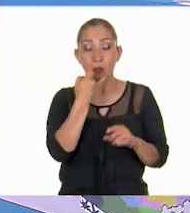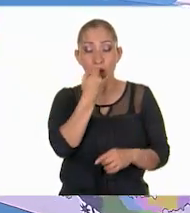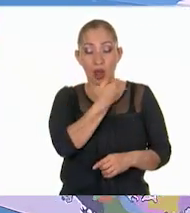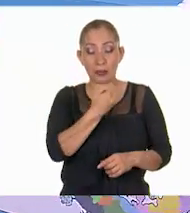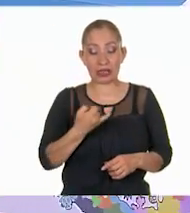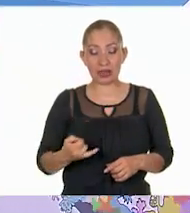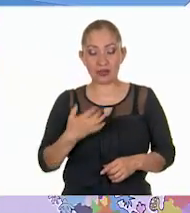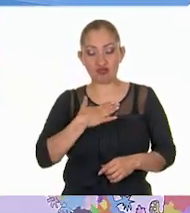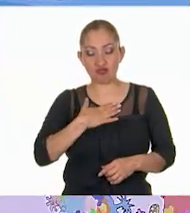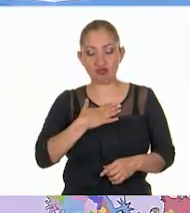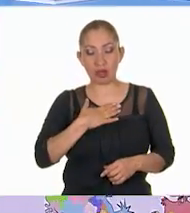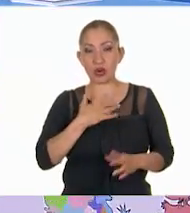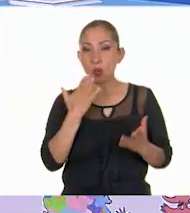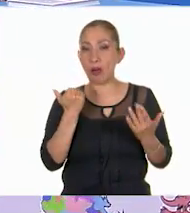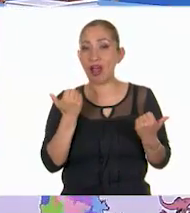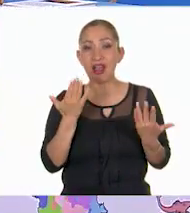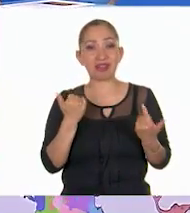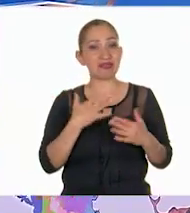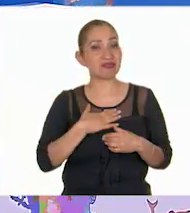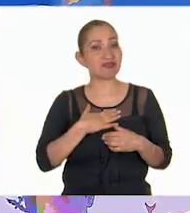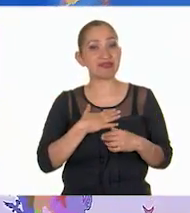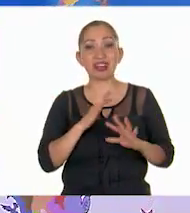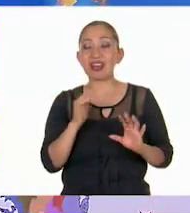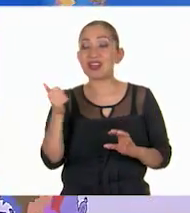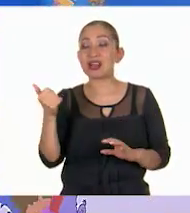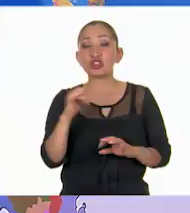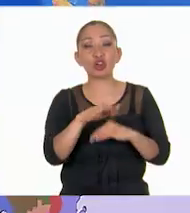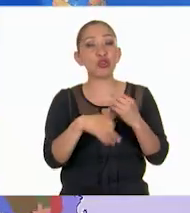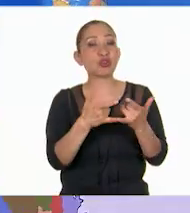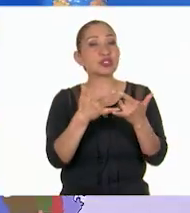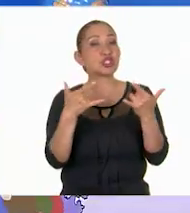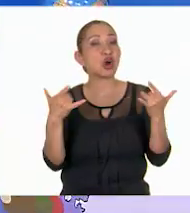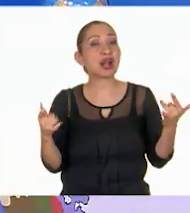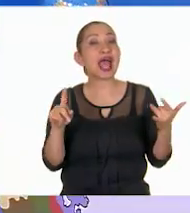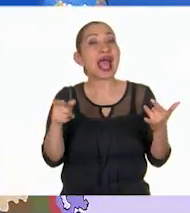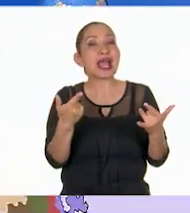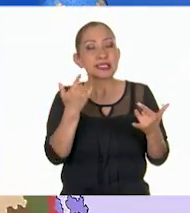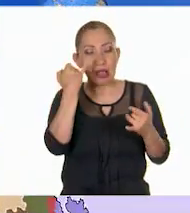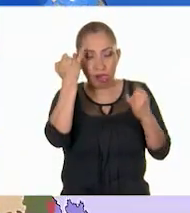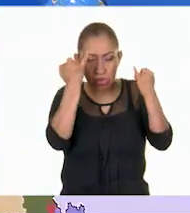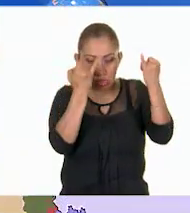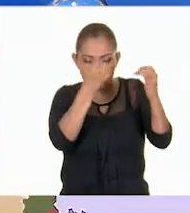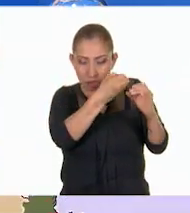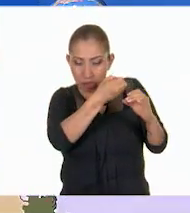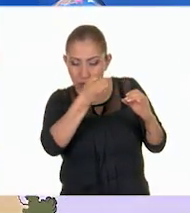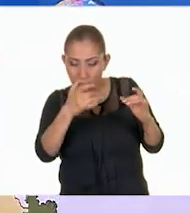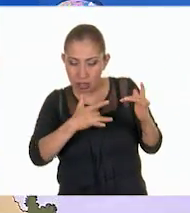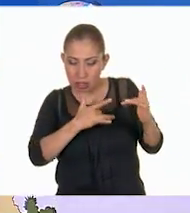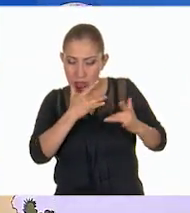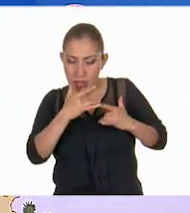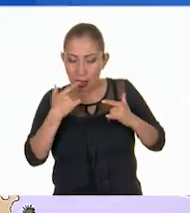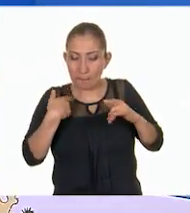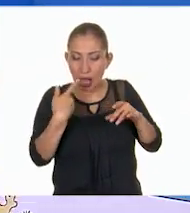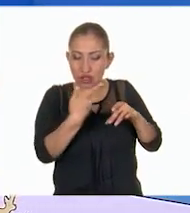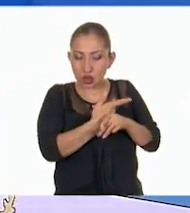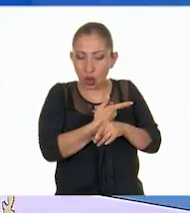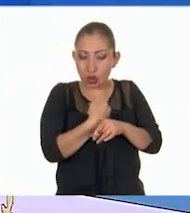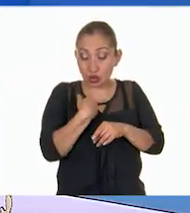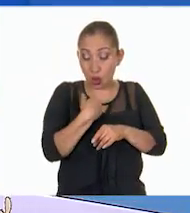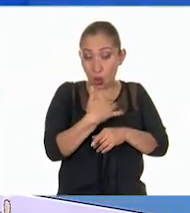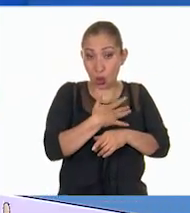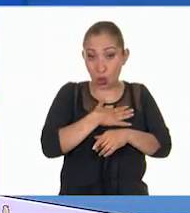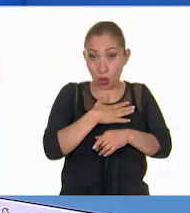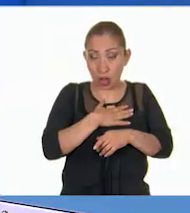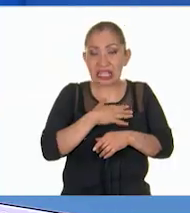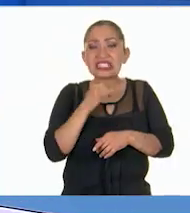sentido estricto no existe, pues todo en historia es una reconstrucción y una interpretación de lo sucedido,